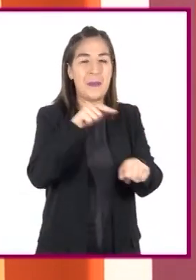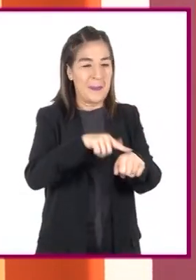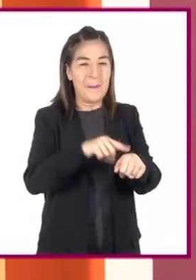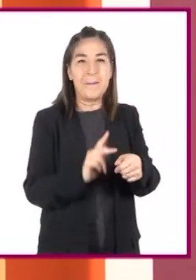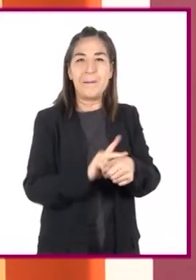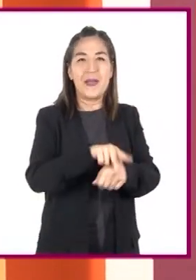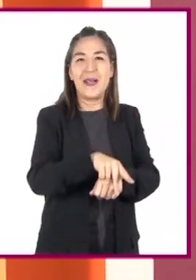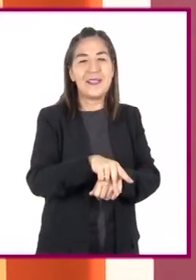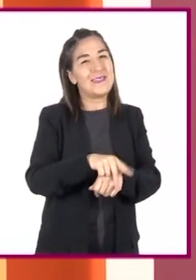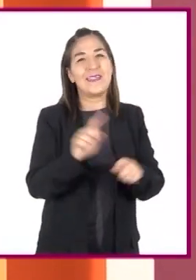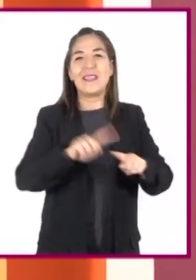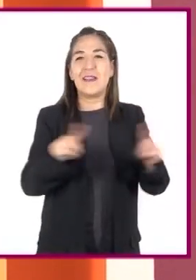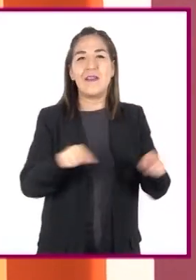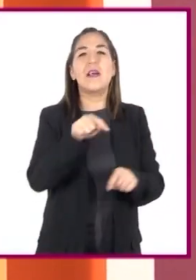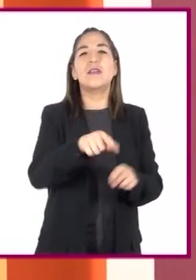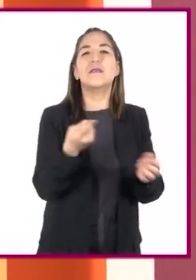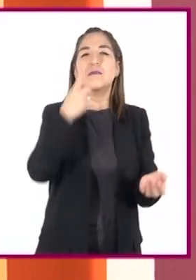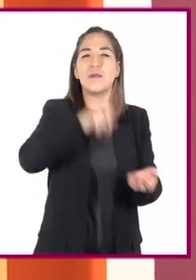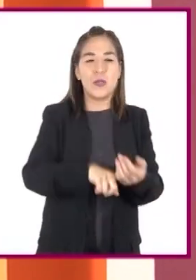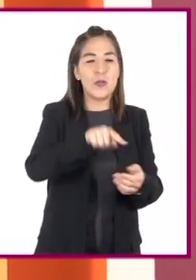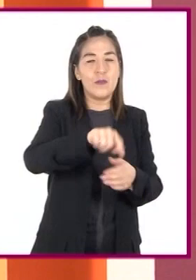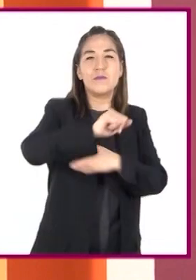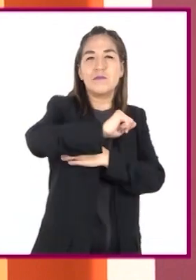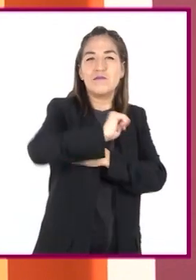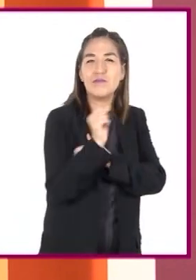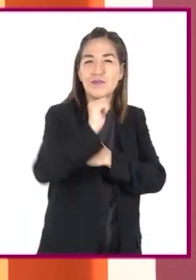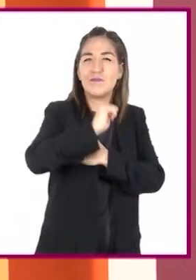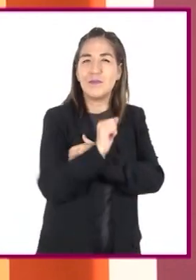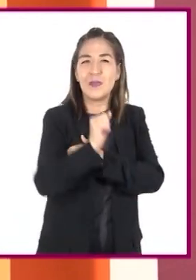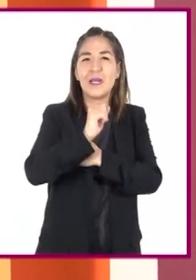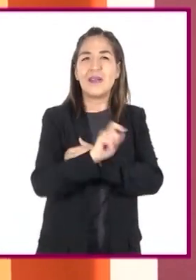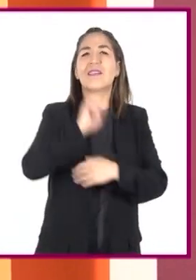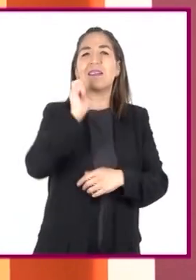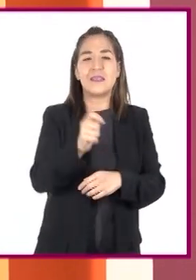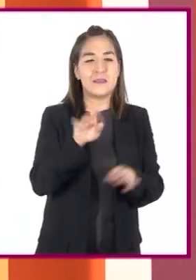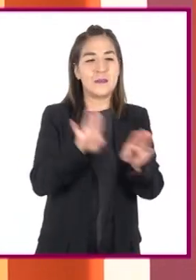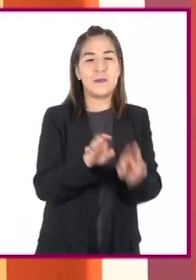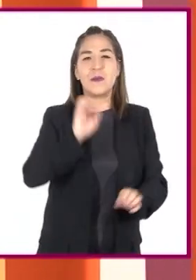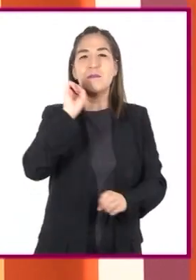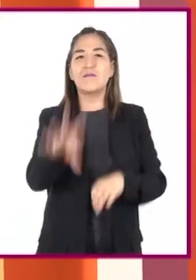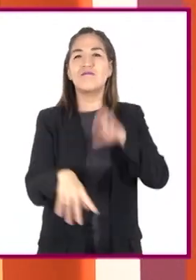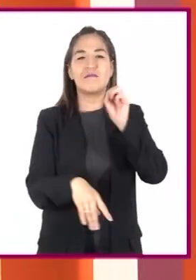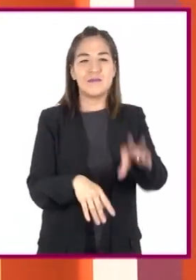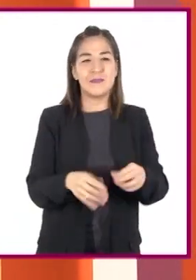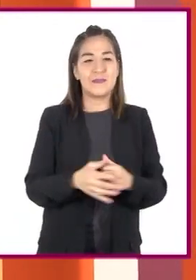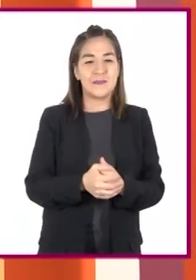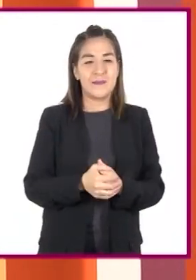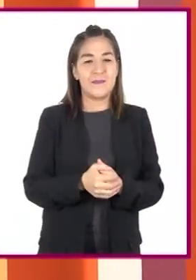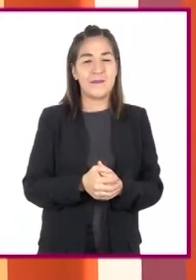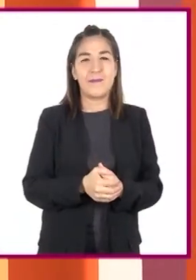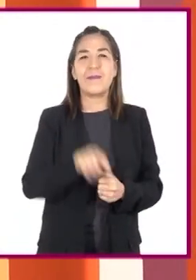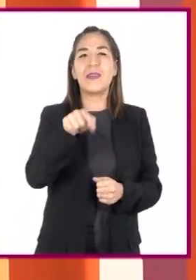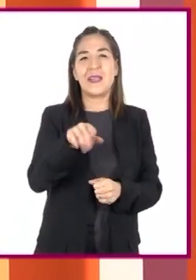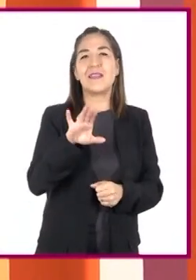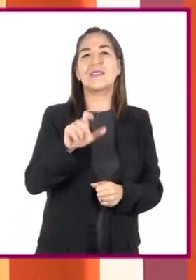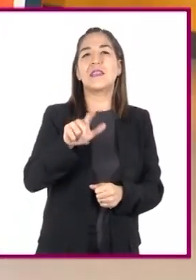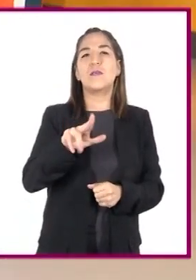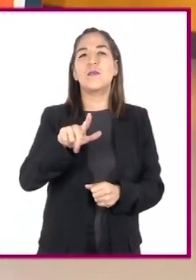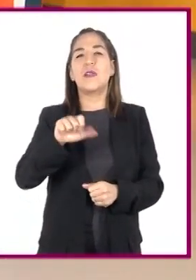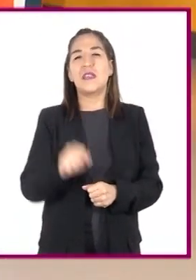podemos observar el cúmulo que representa los desechos de células